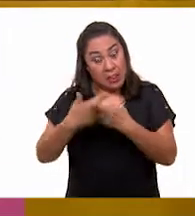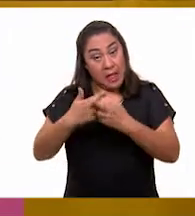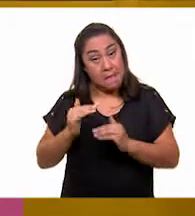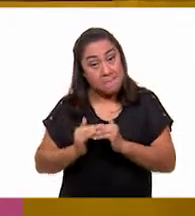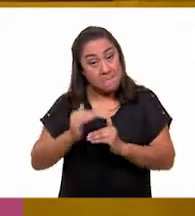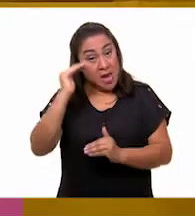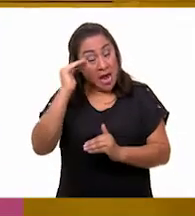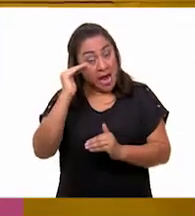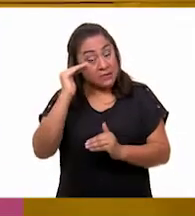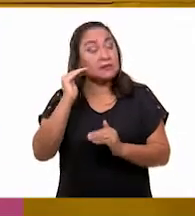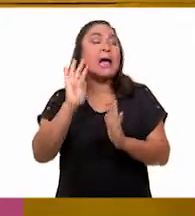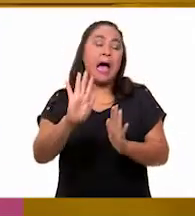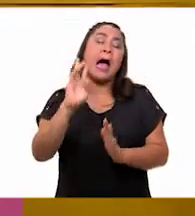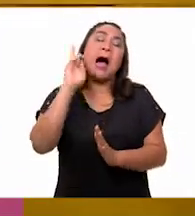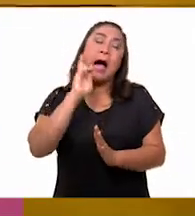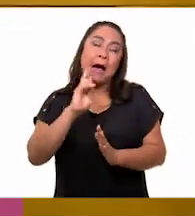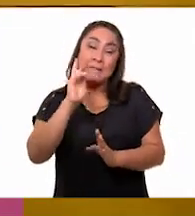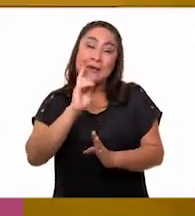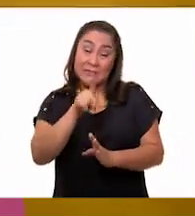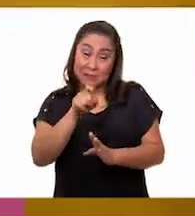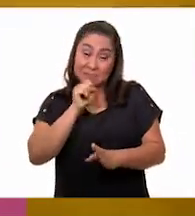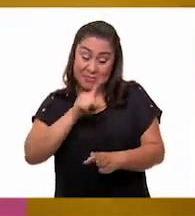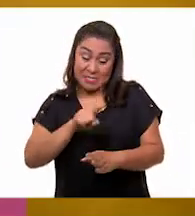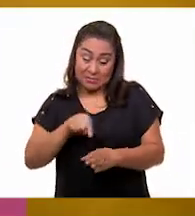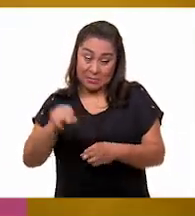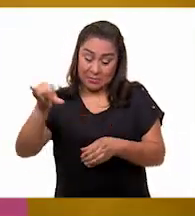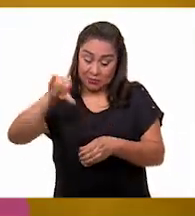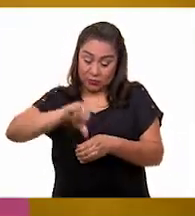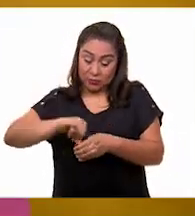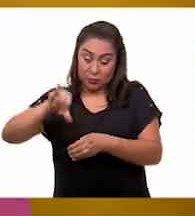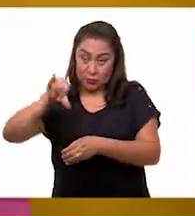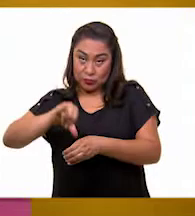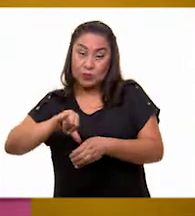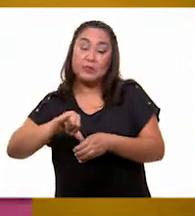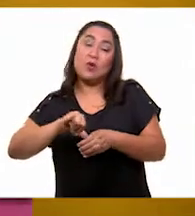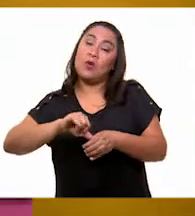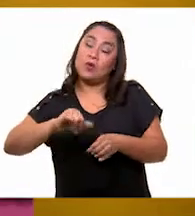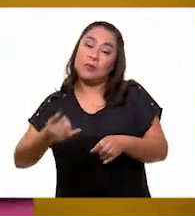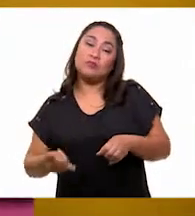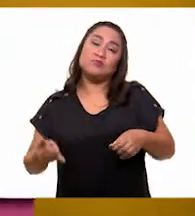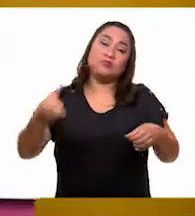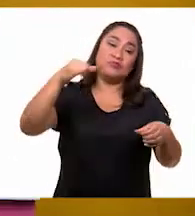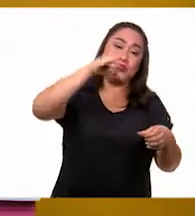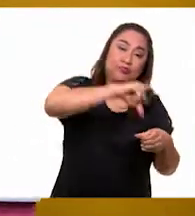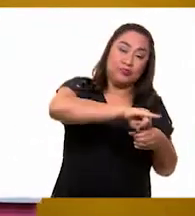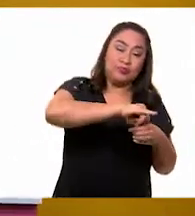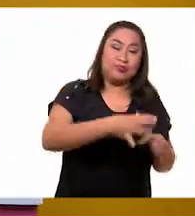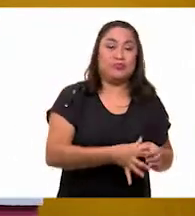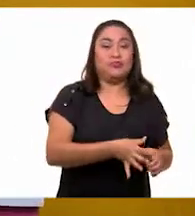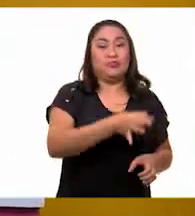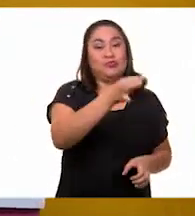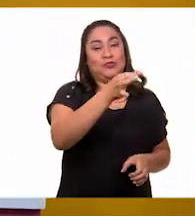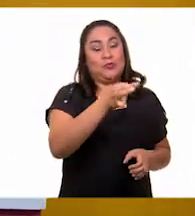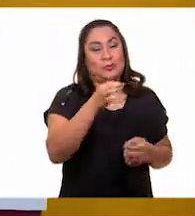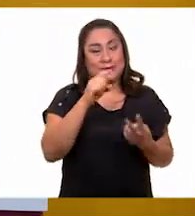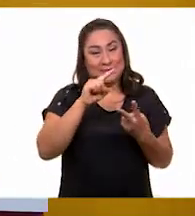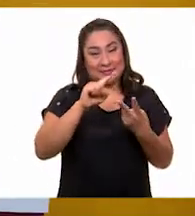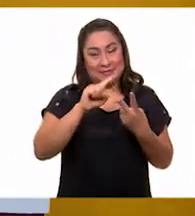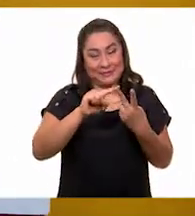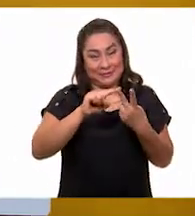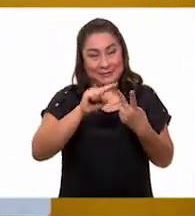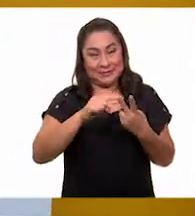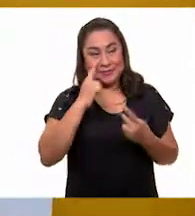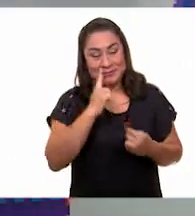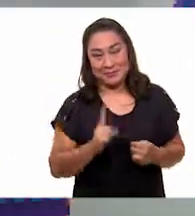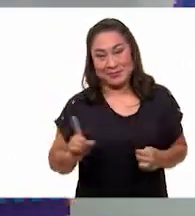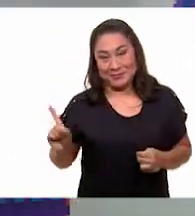vamos a hacer es pasar el agua que tenemos en esta botella a la segunda botella. Ah, claro, esa era la duda que teníamos las niñas,